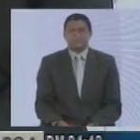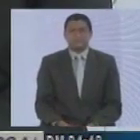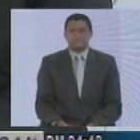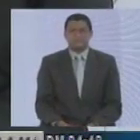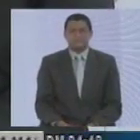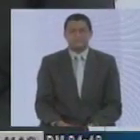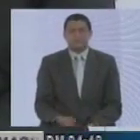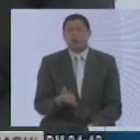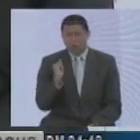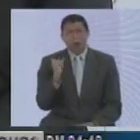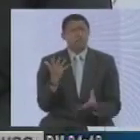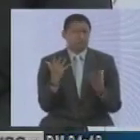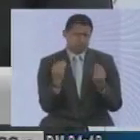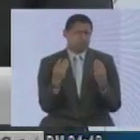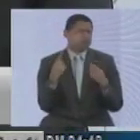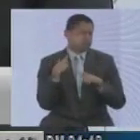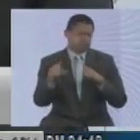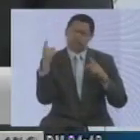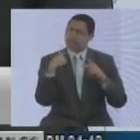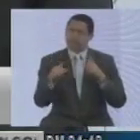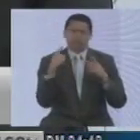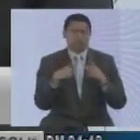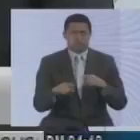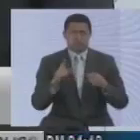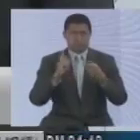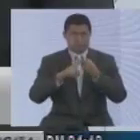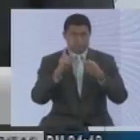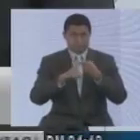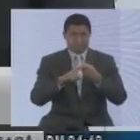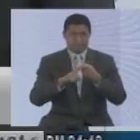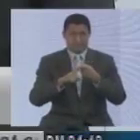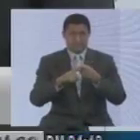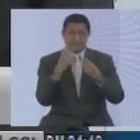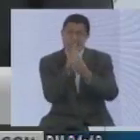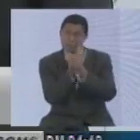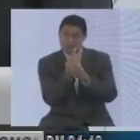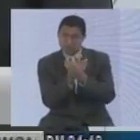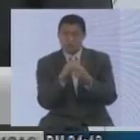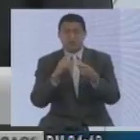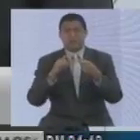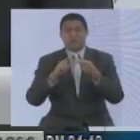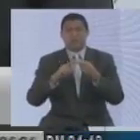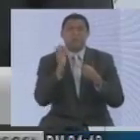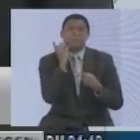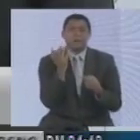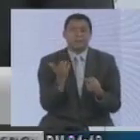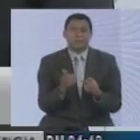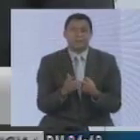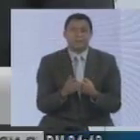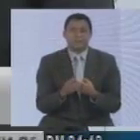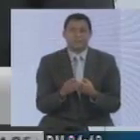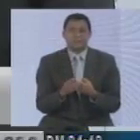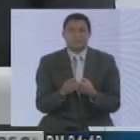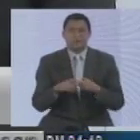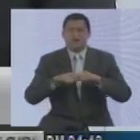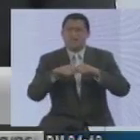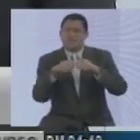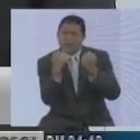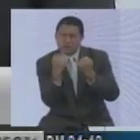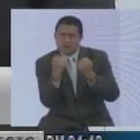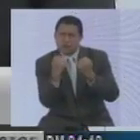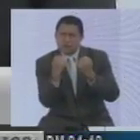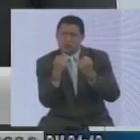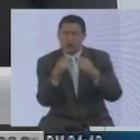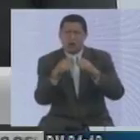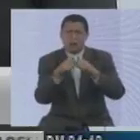múltiples tipos de lesiones tenemos lesiones en el área de traumatología el área lo que son fracturas fracturas abiertas